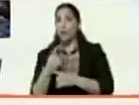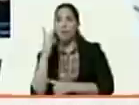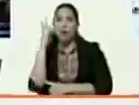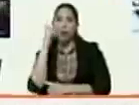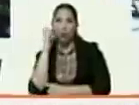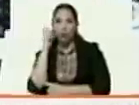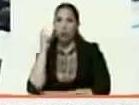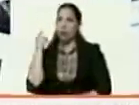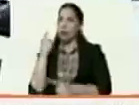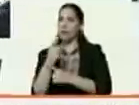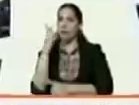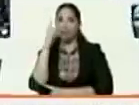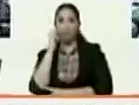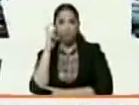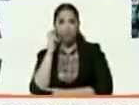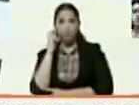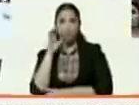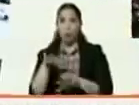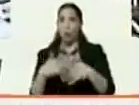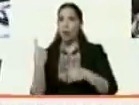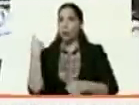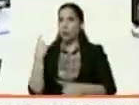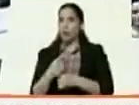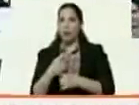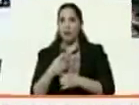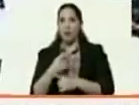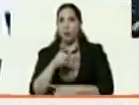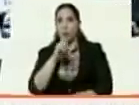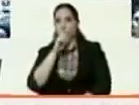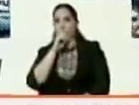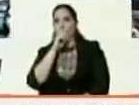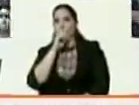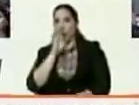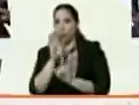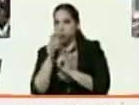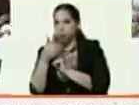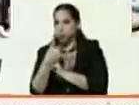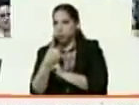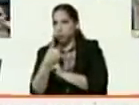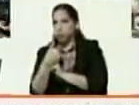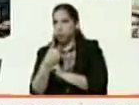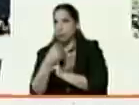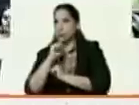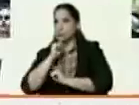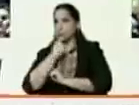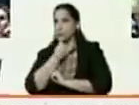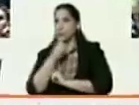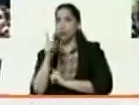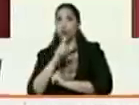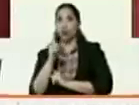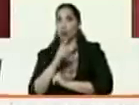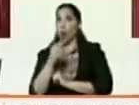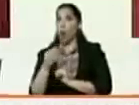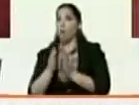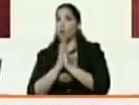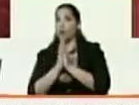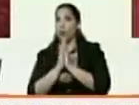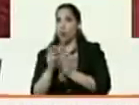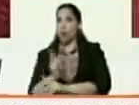escucha. Cuando tiene que estar reservado, está en la reserva. No se precipita el pueblo